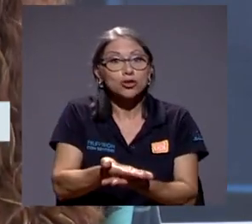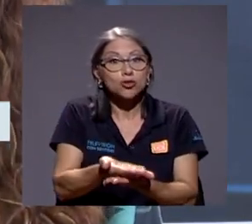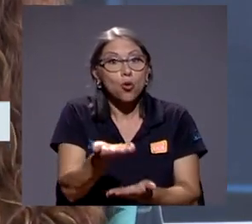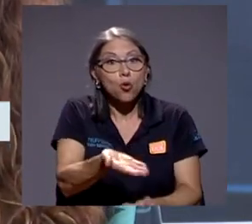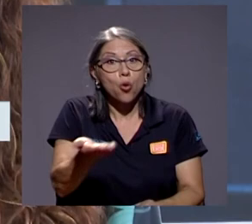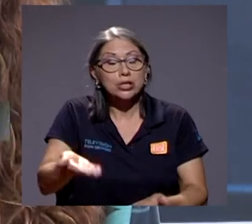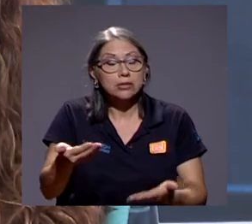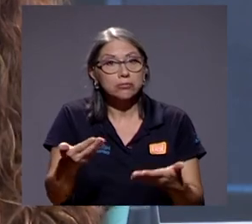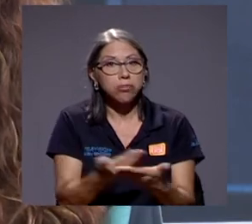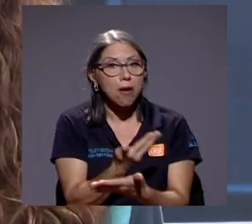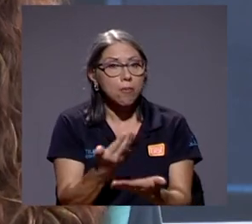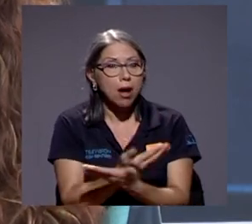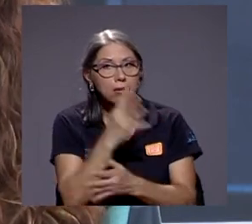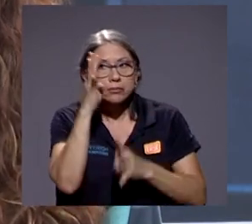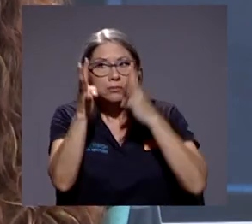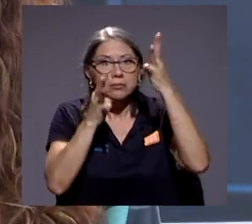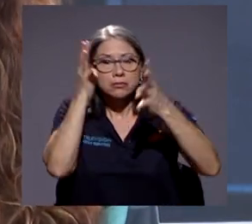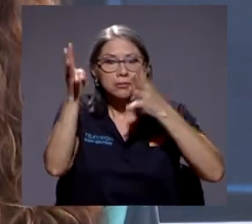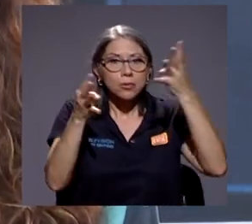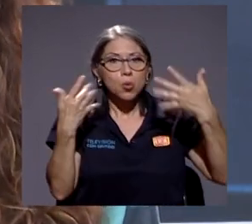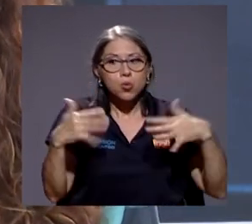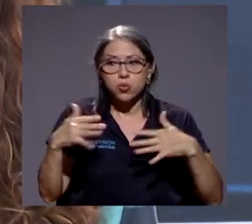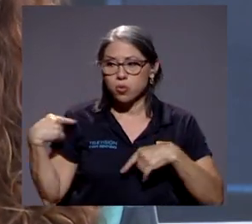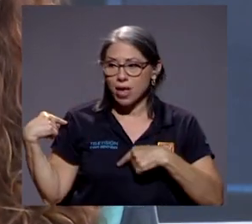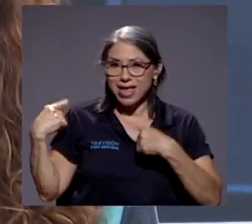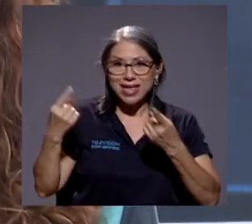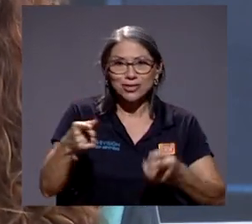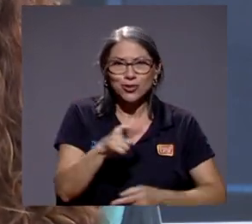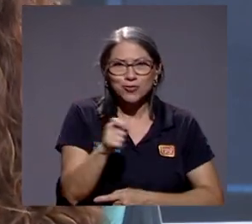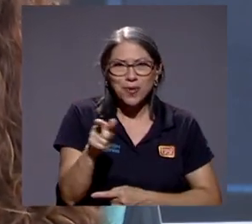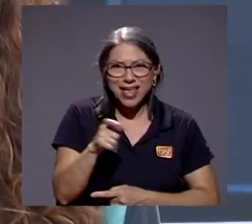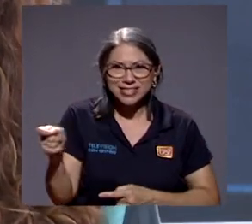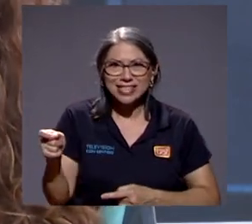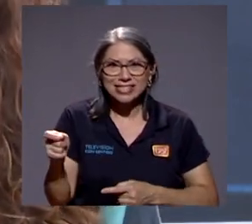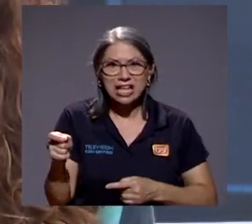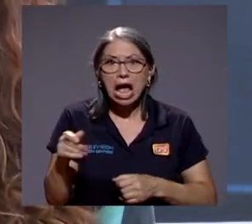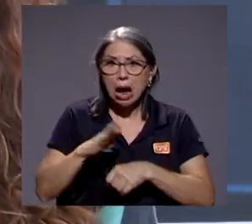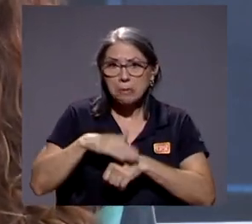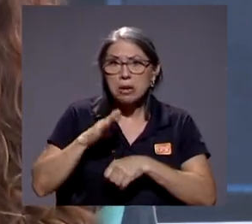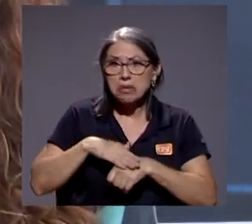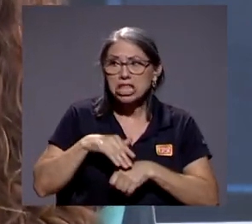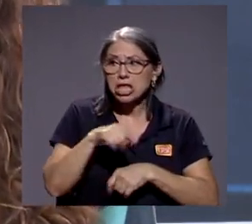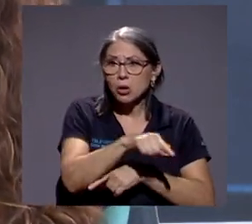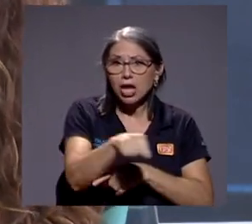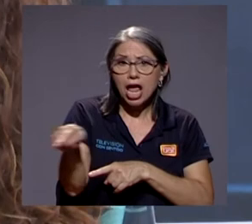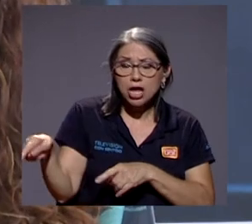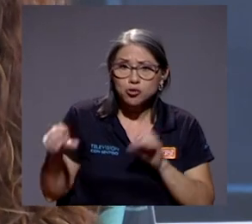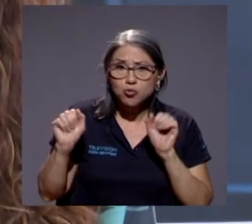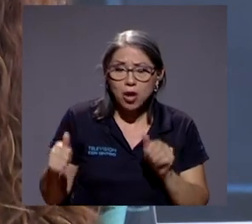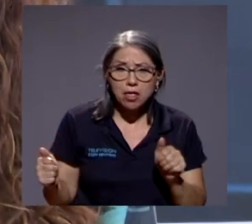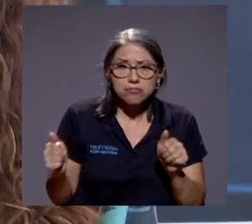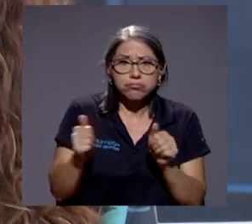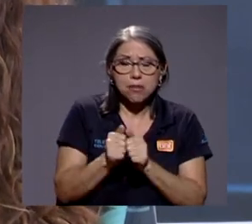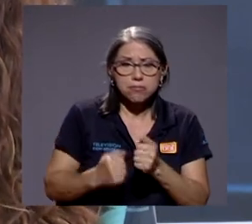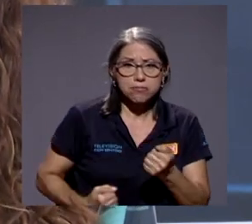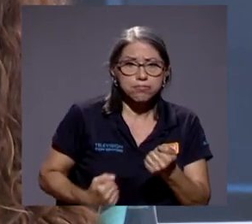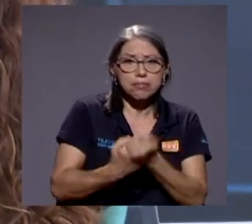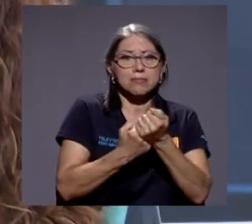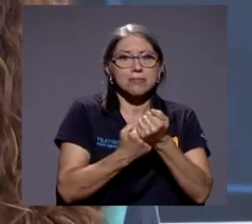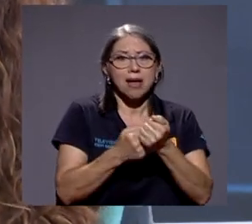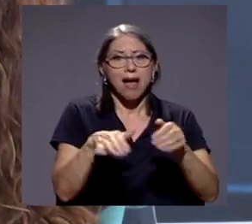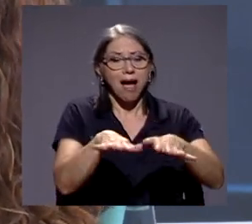acompañamiento en estos meses sobre todo en los últimos meses de las instancias productoras de los espacios creativos